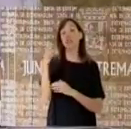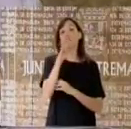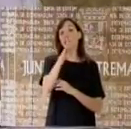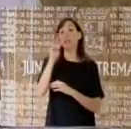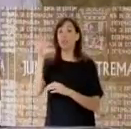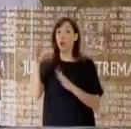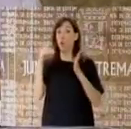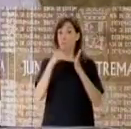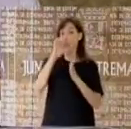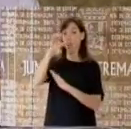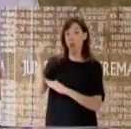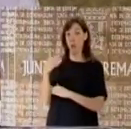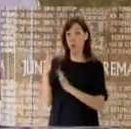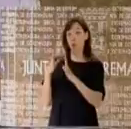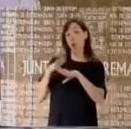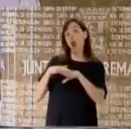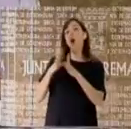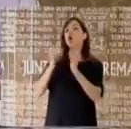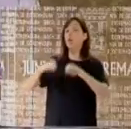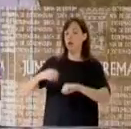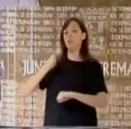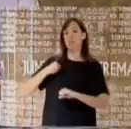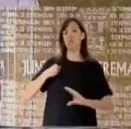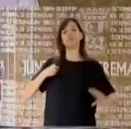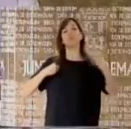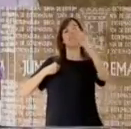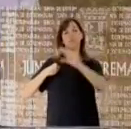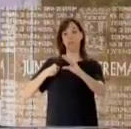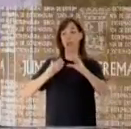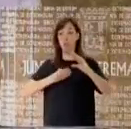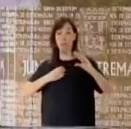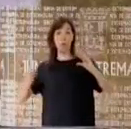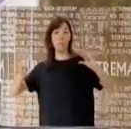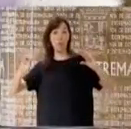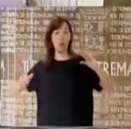2.335.000 euros a ese convenio y el Ayuntamiento de Villanueva del Fresno